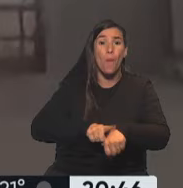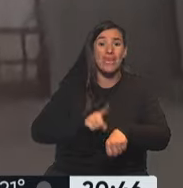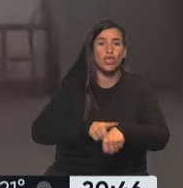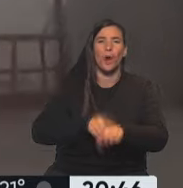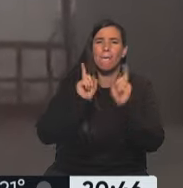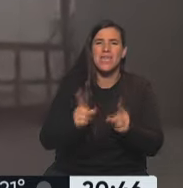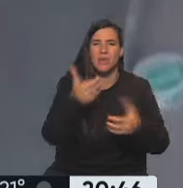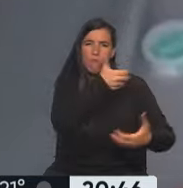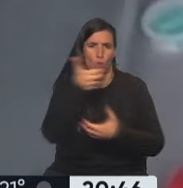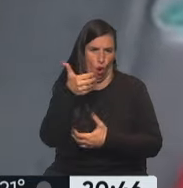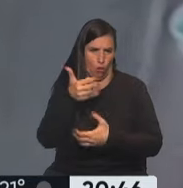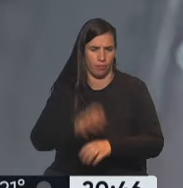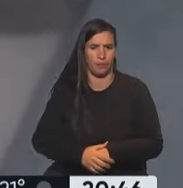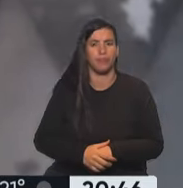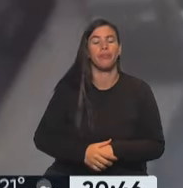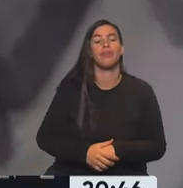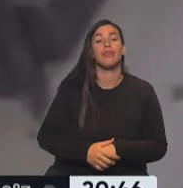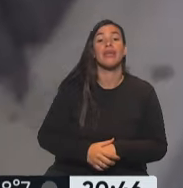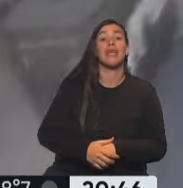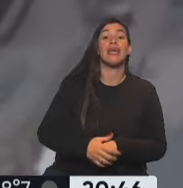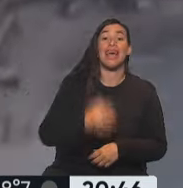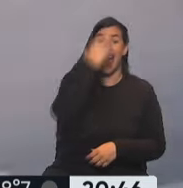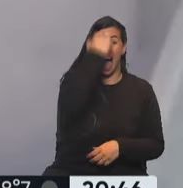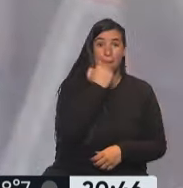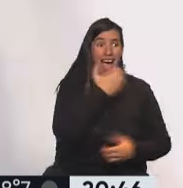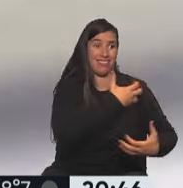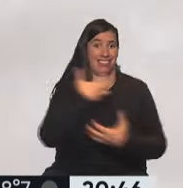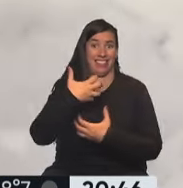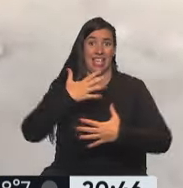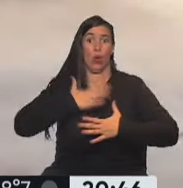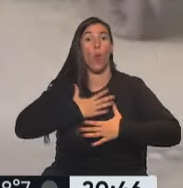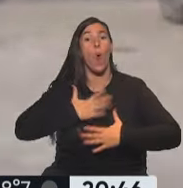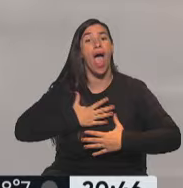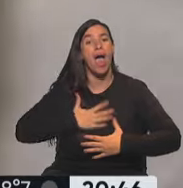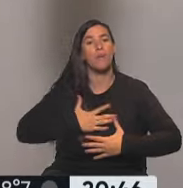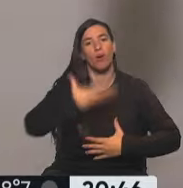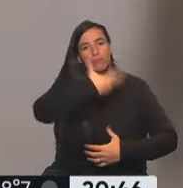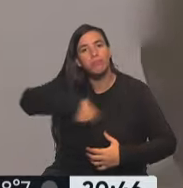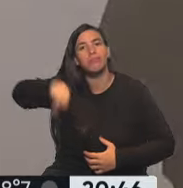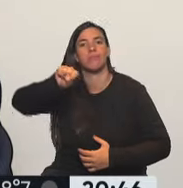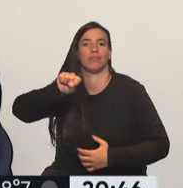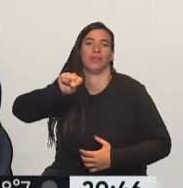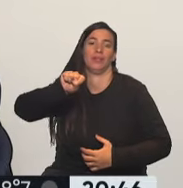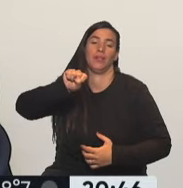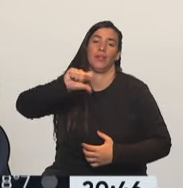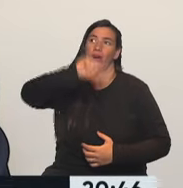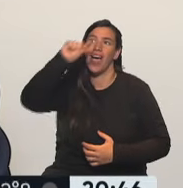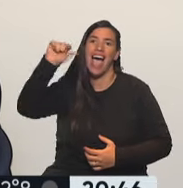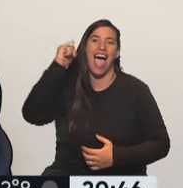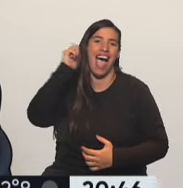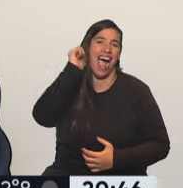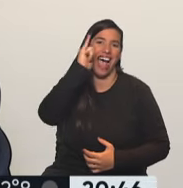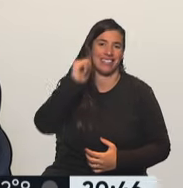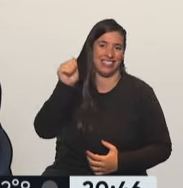y Hamas secuestró su cadáver y lo llevó con ellos a Gaza. Nunca nos dijeron cómo está